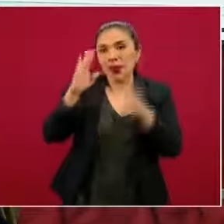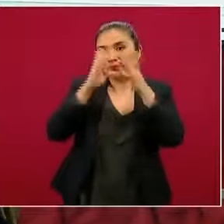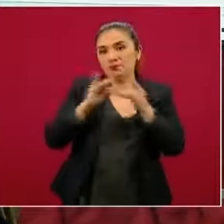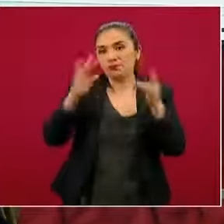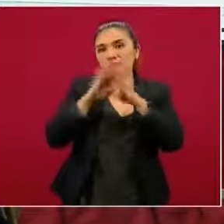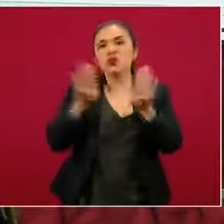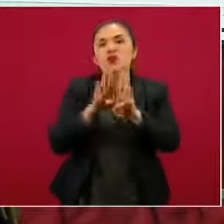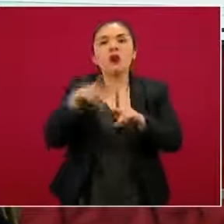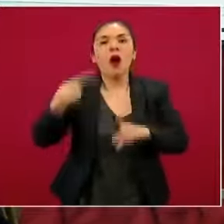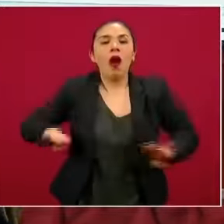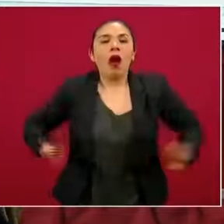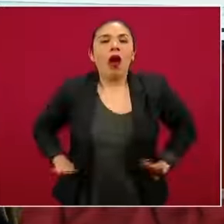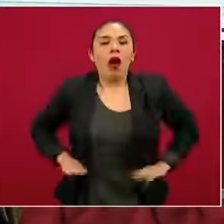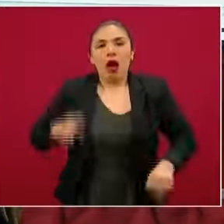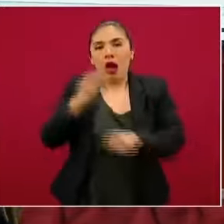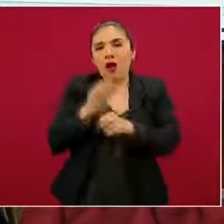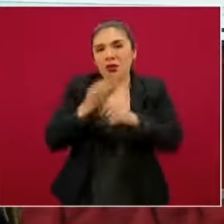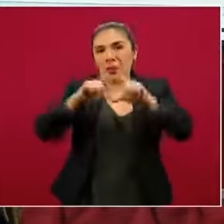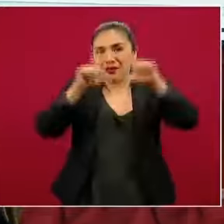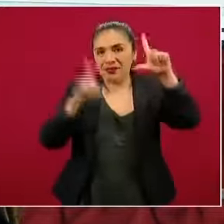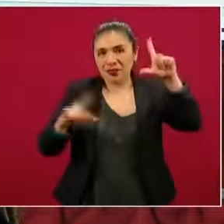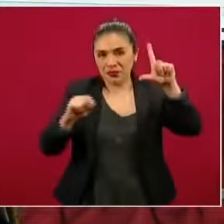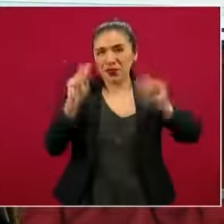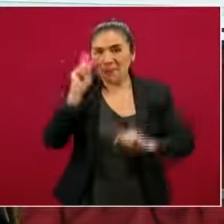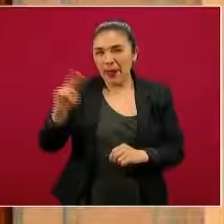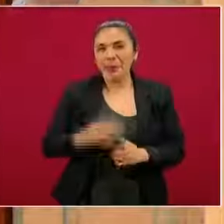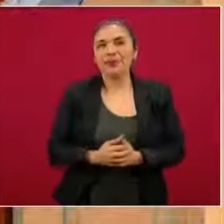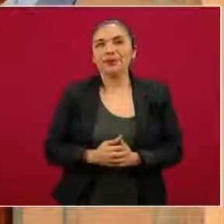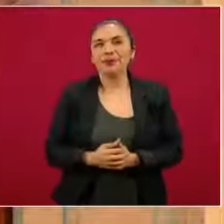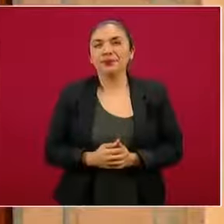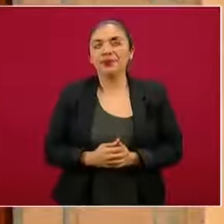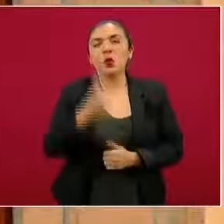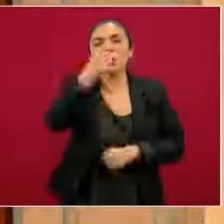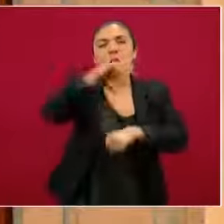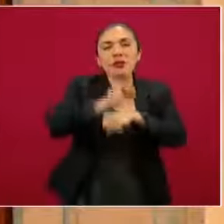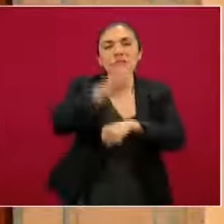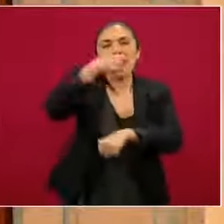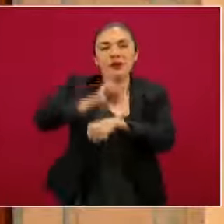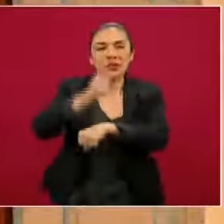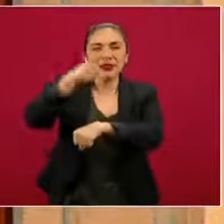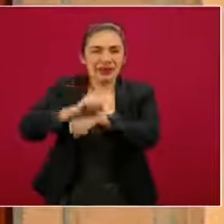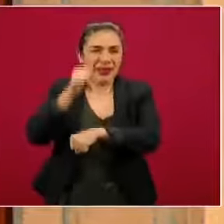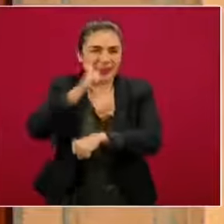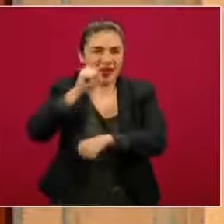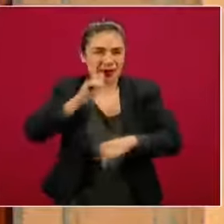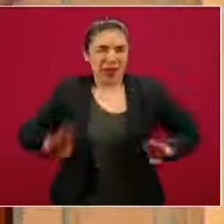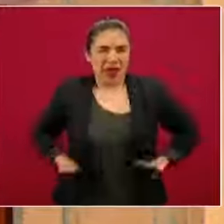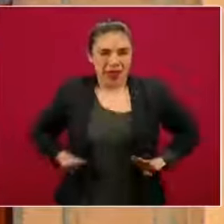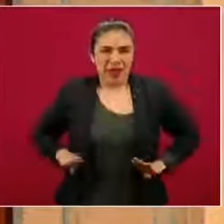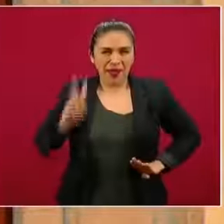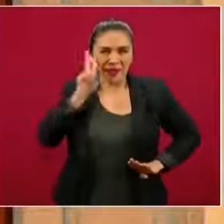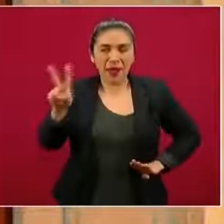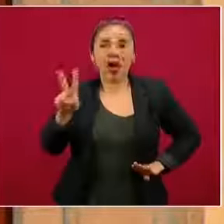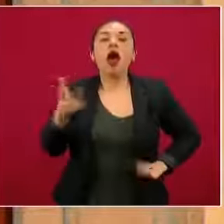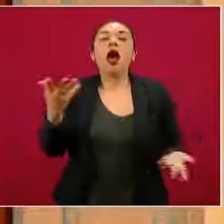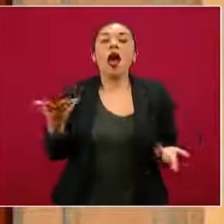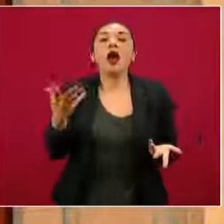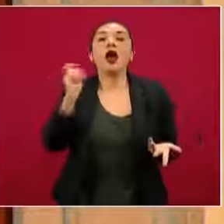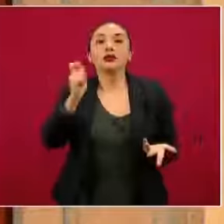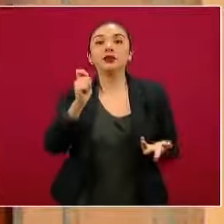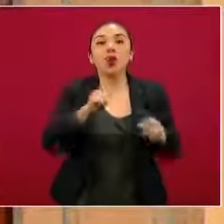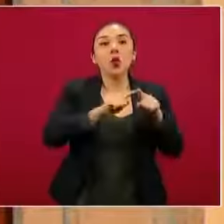estadística nacional, nuestra curva epidémica por semana epidemiológica. Como hemos visto en